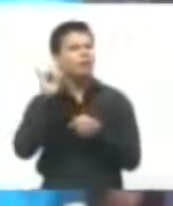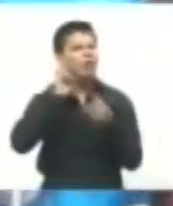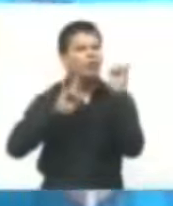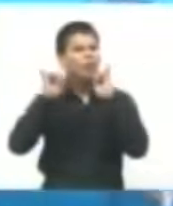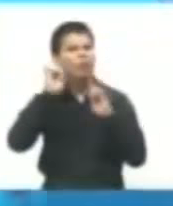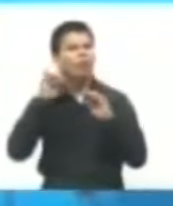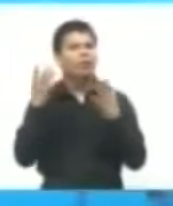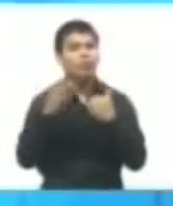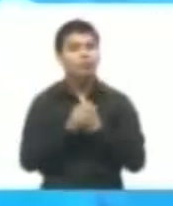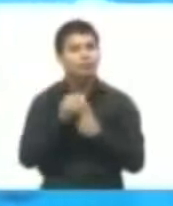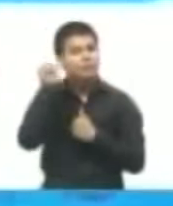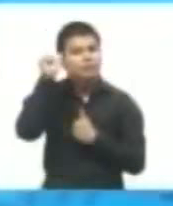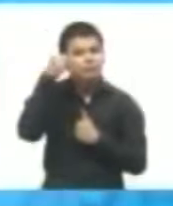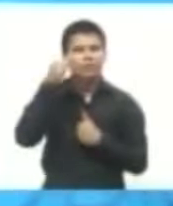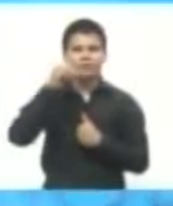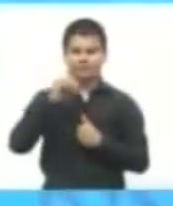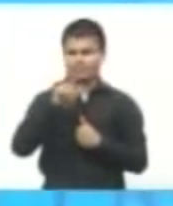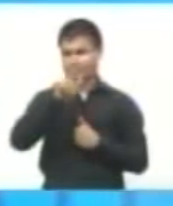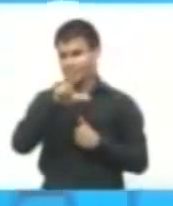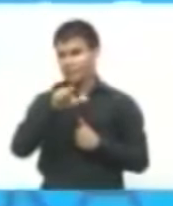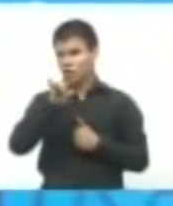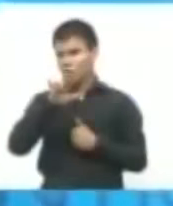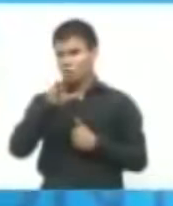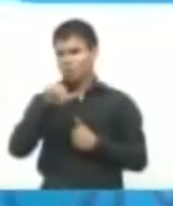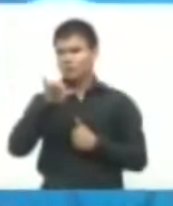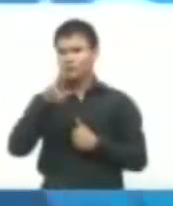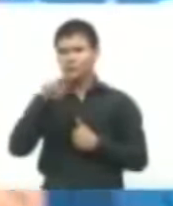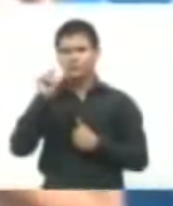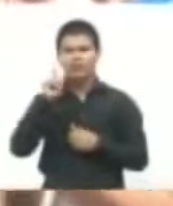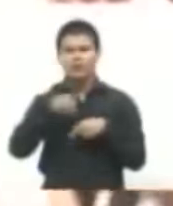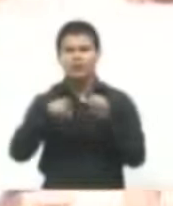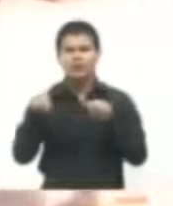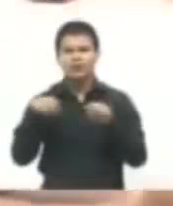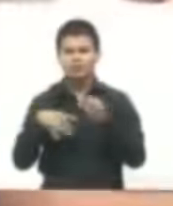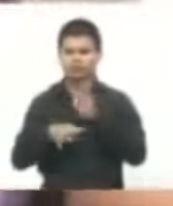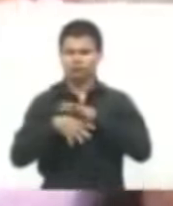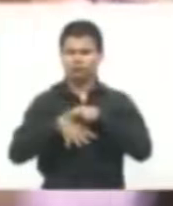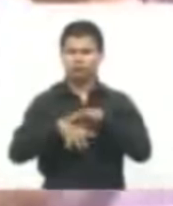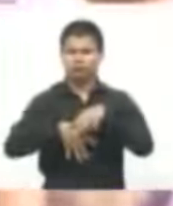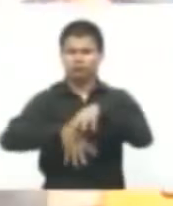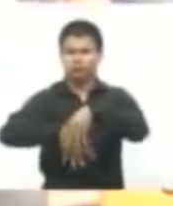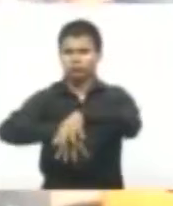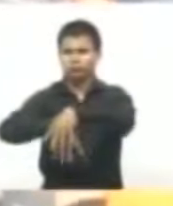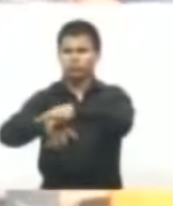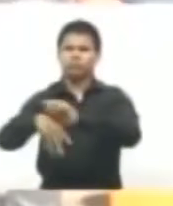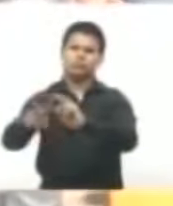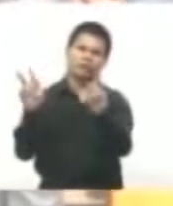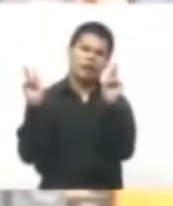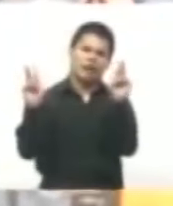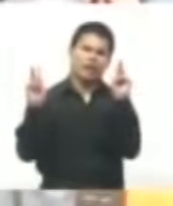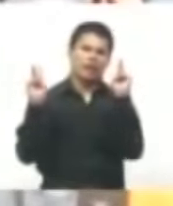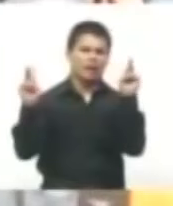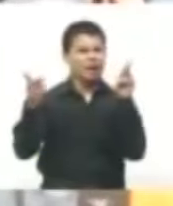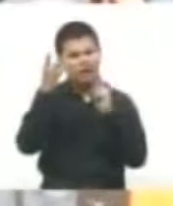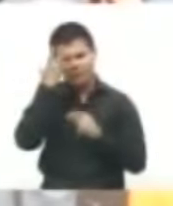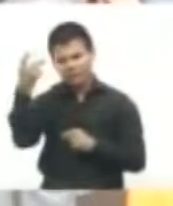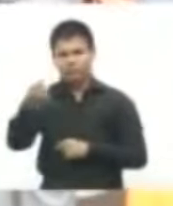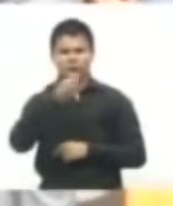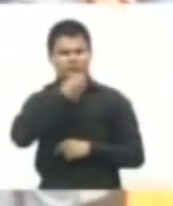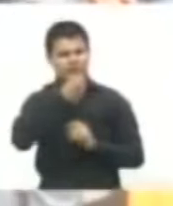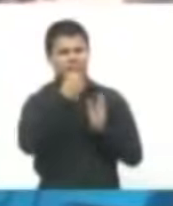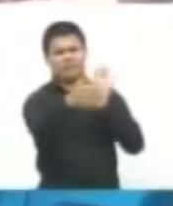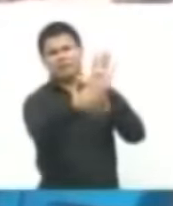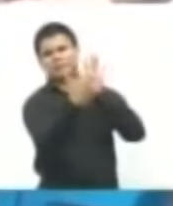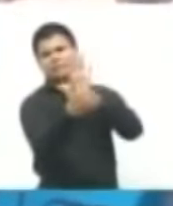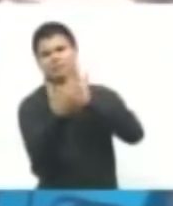Barranquilla fue el de la colega Lucy Flores, lo cual movilizó a la gran opinión pública y a la ciudadanía en nuestra ciudad. No queremos que exista